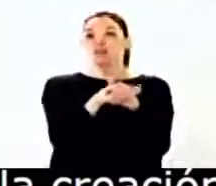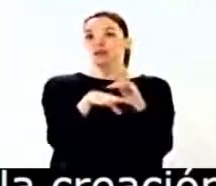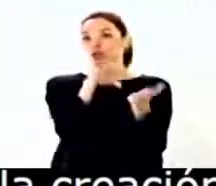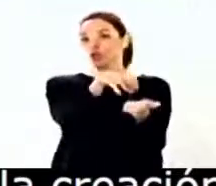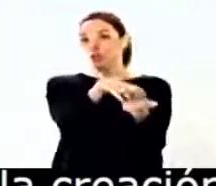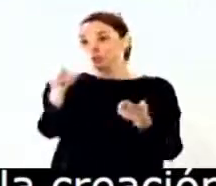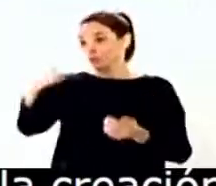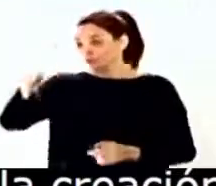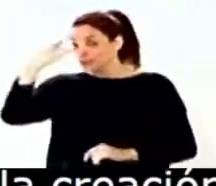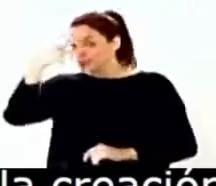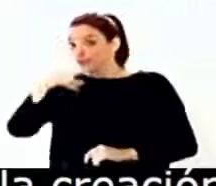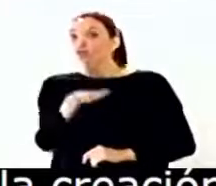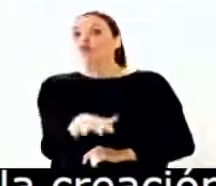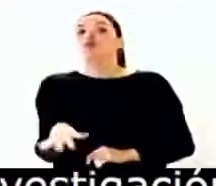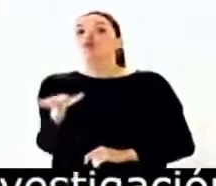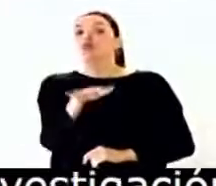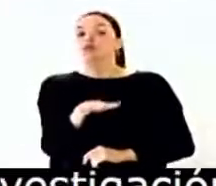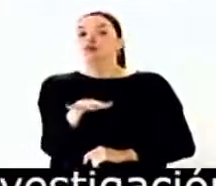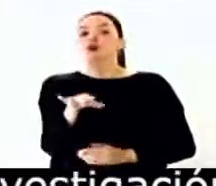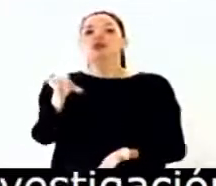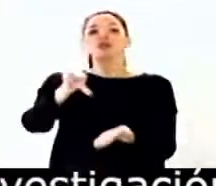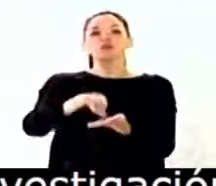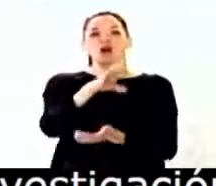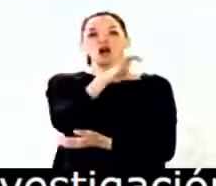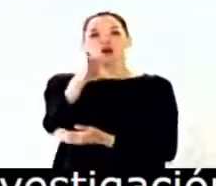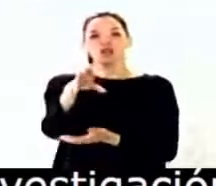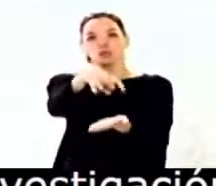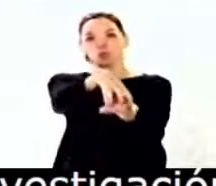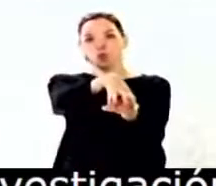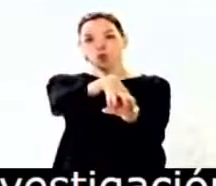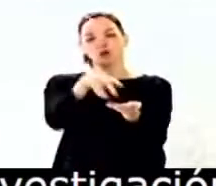saben ustedes, se ubicará en la ciudad de Cáceres.